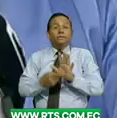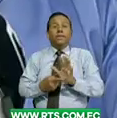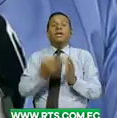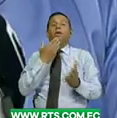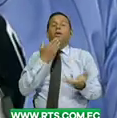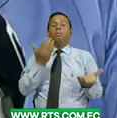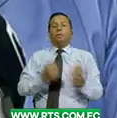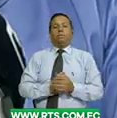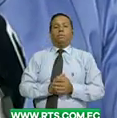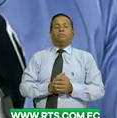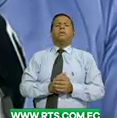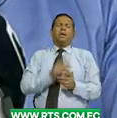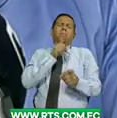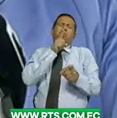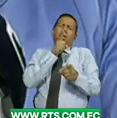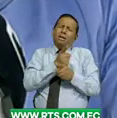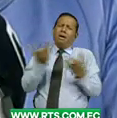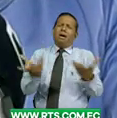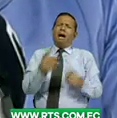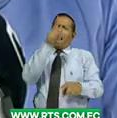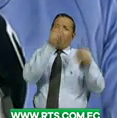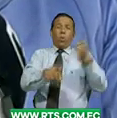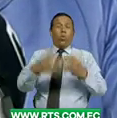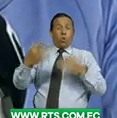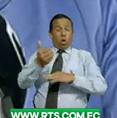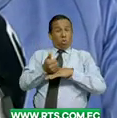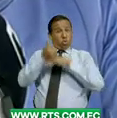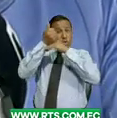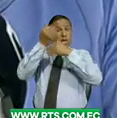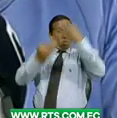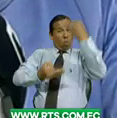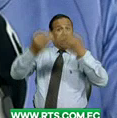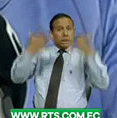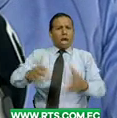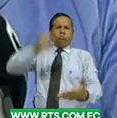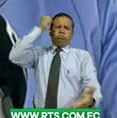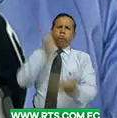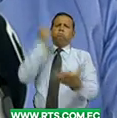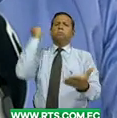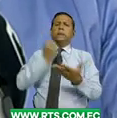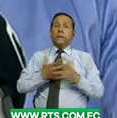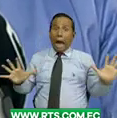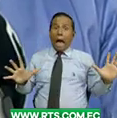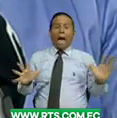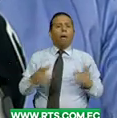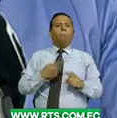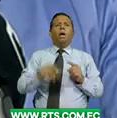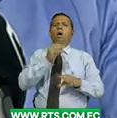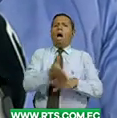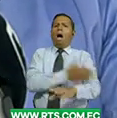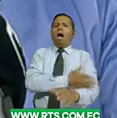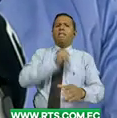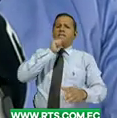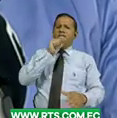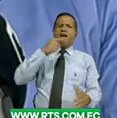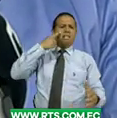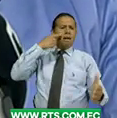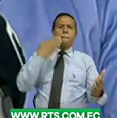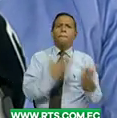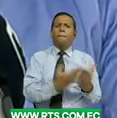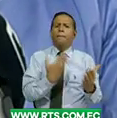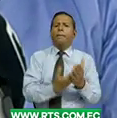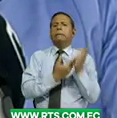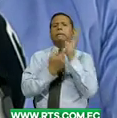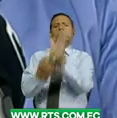legal. Porque muchas veces cuando se lee la sentencia usted llega a la conclusión de que no hay forma de que con esas pruebas haya podido usted llegar a una conclusión